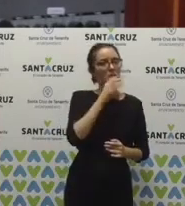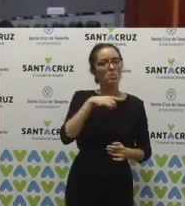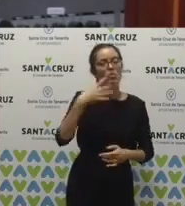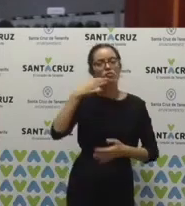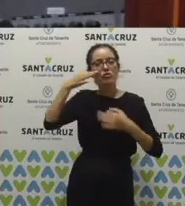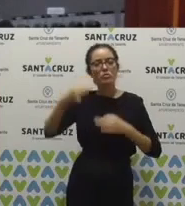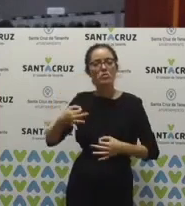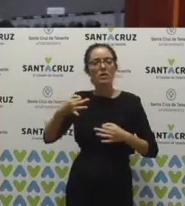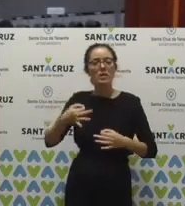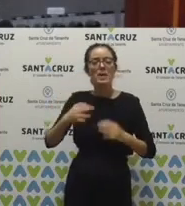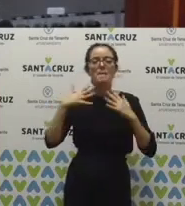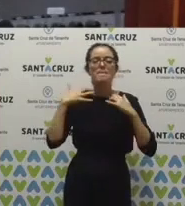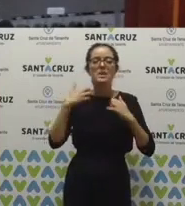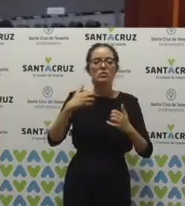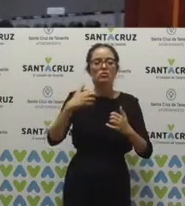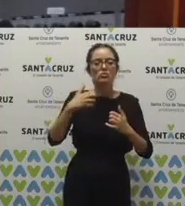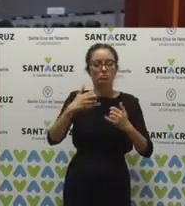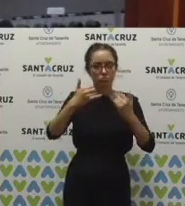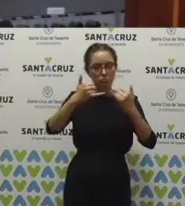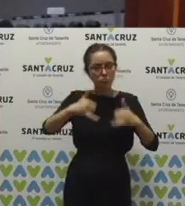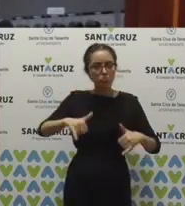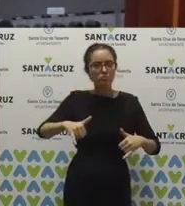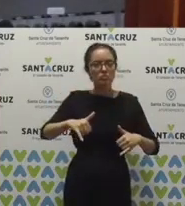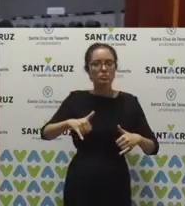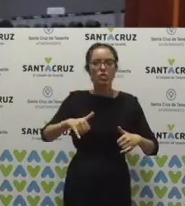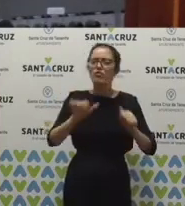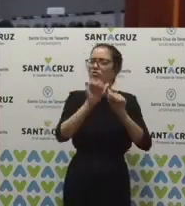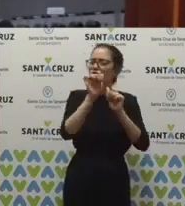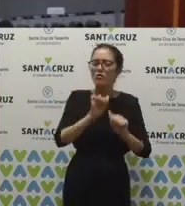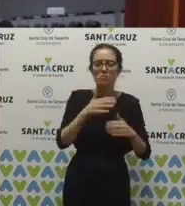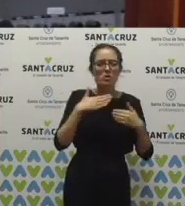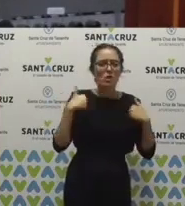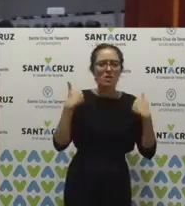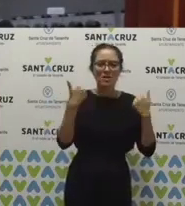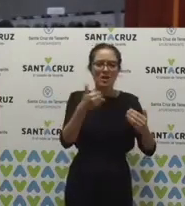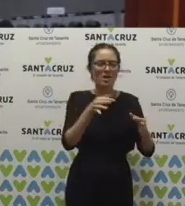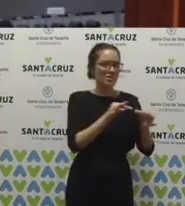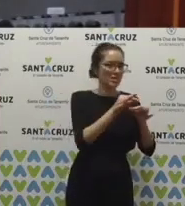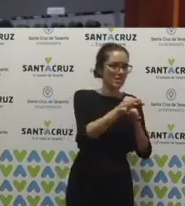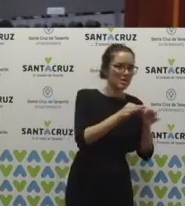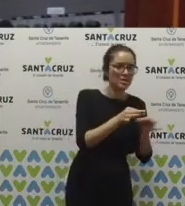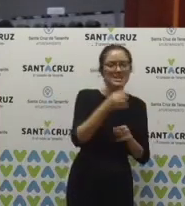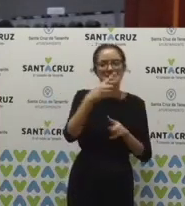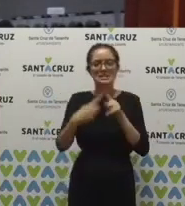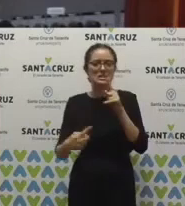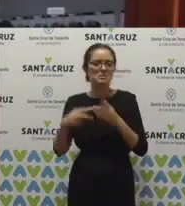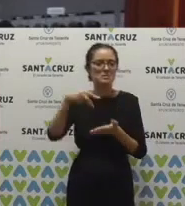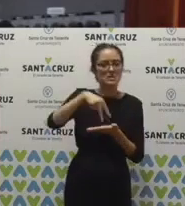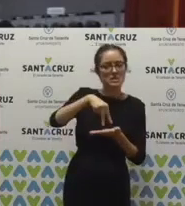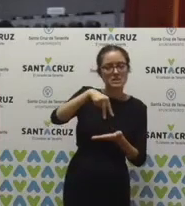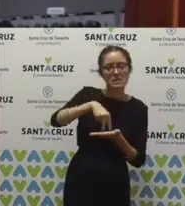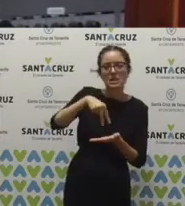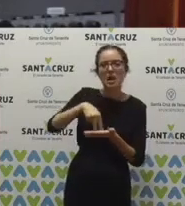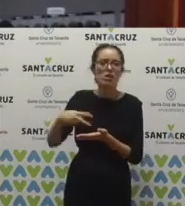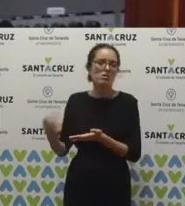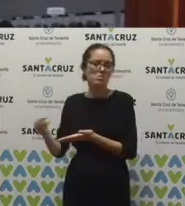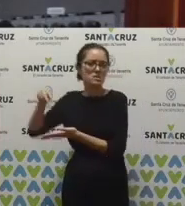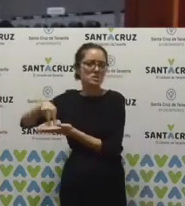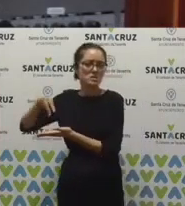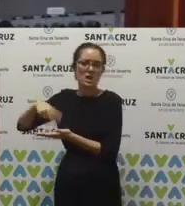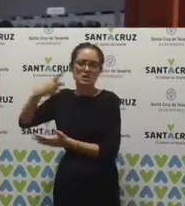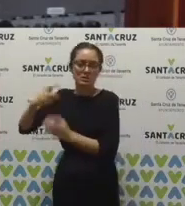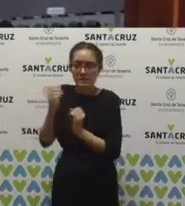posible la celebración de pleno la celebración de plenos por la fórmula que fuera telemática semipresencial o presencial es importante